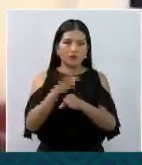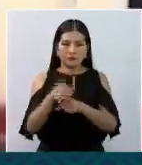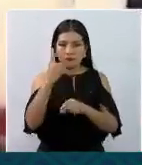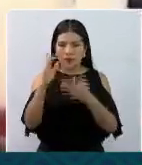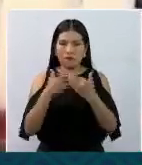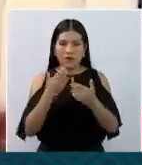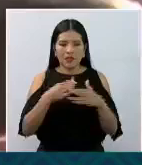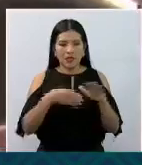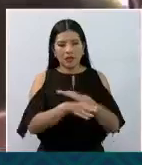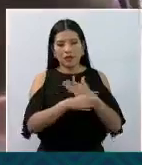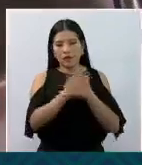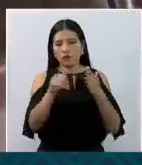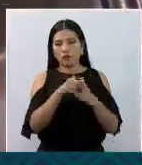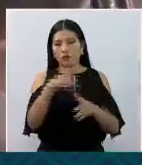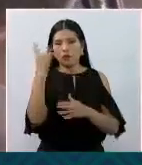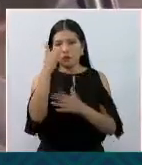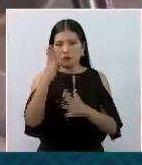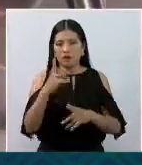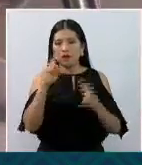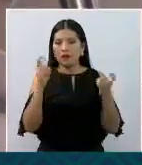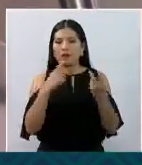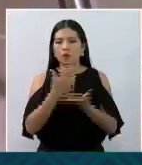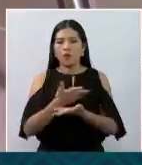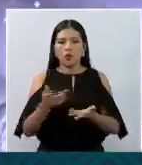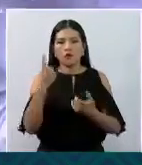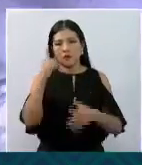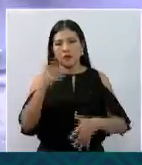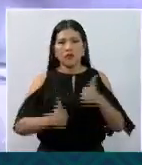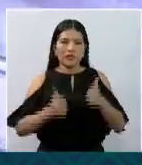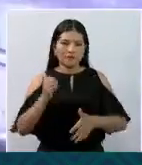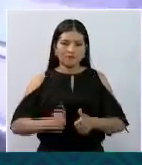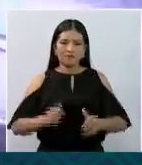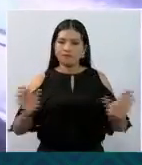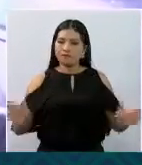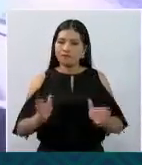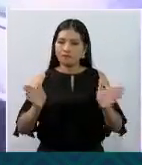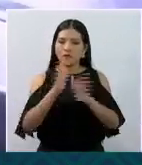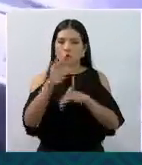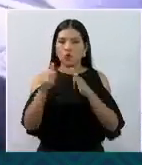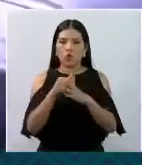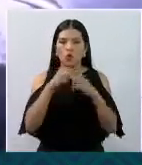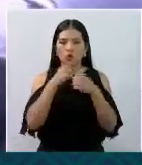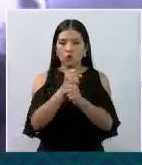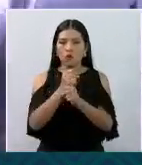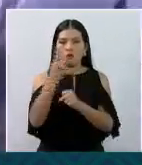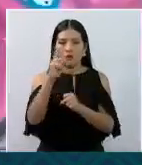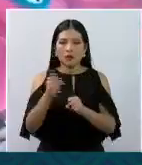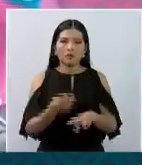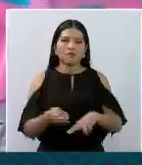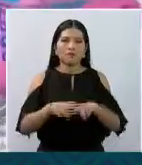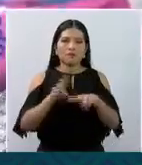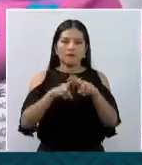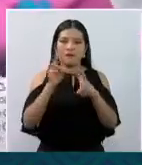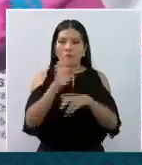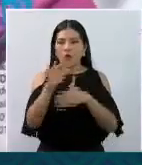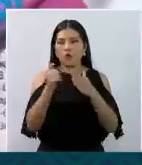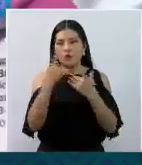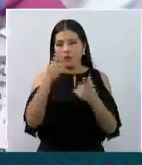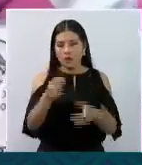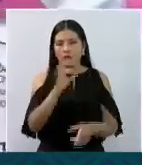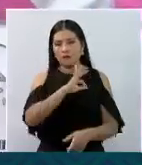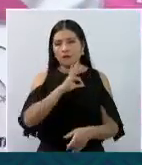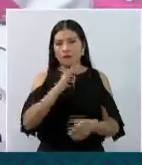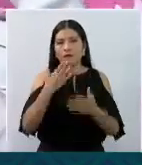a los bolivianos y bolivianas a los productos lácteos, promover el consumo de productos para elevar los niveles de nutrición en la población